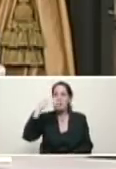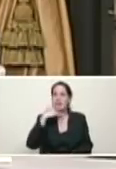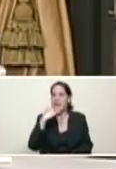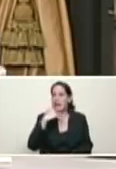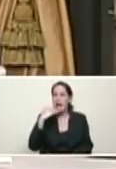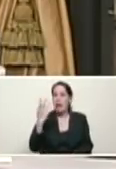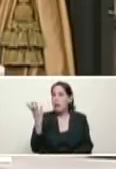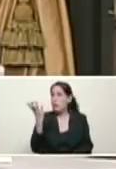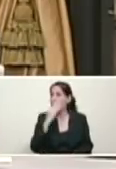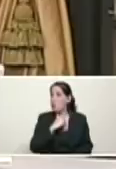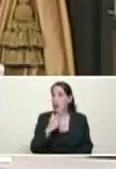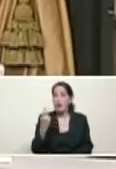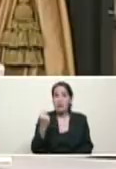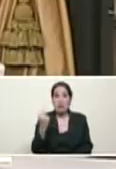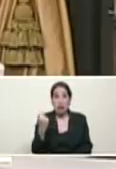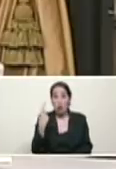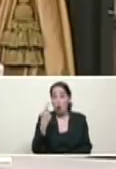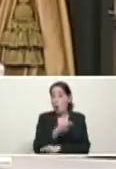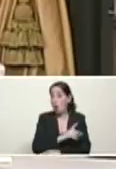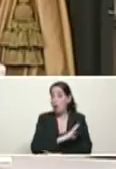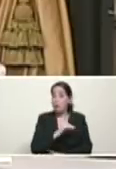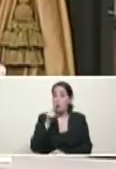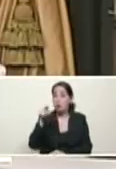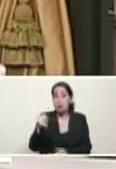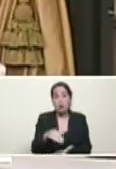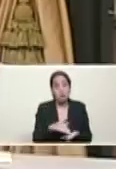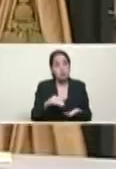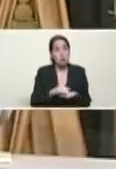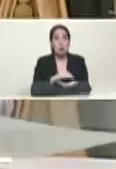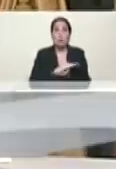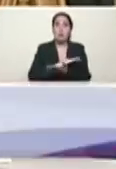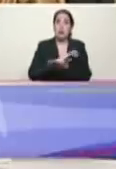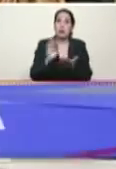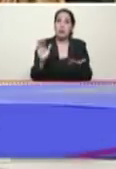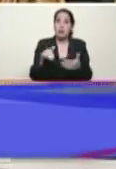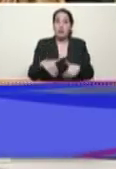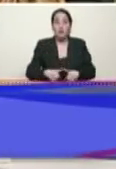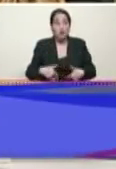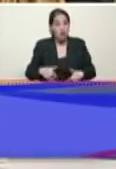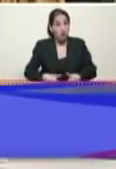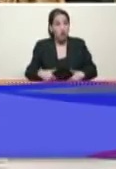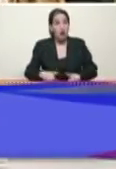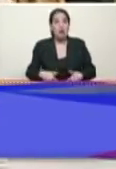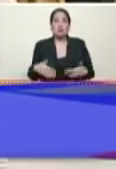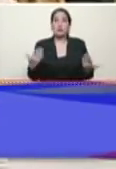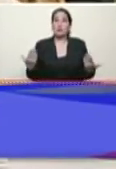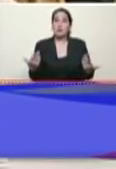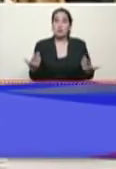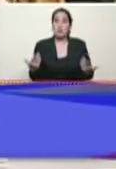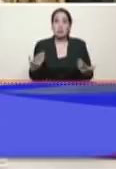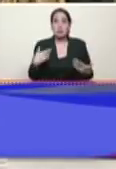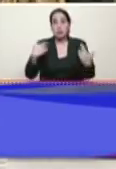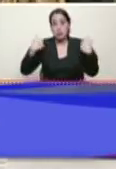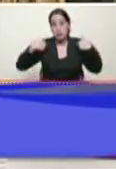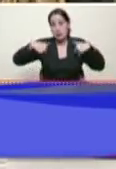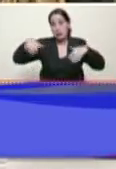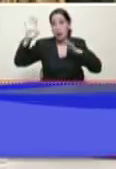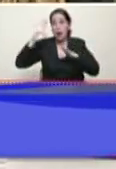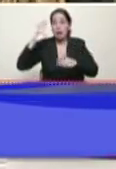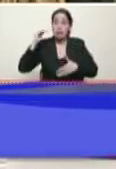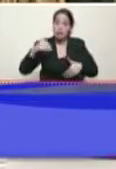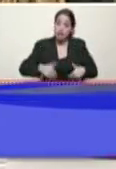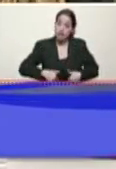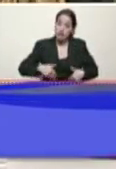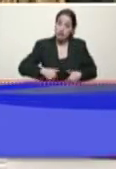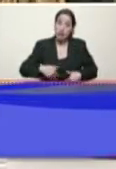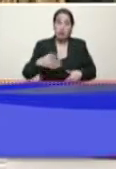sin recursos, y te dan la orden, usted me resuelve pariendo, va a parir, compadre. Sale el hombre a parir, o la mujer, a